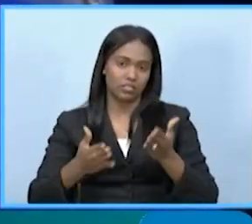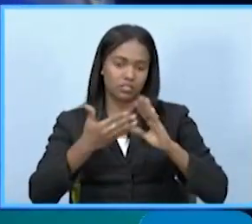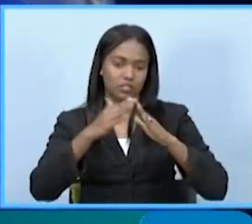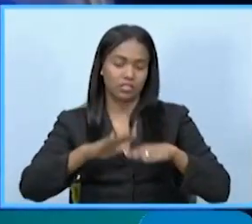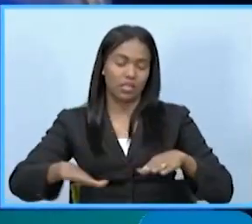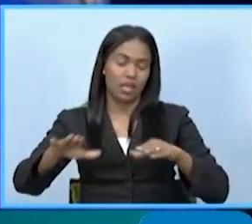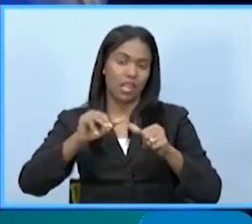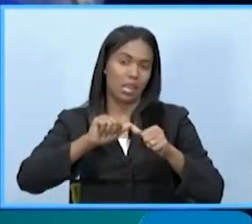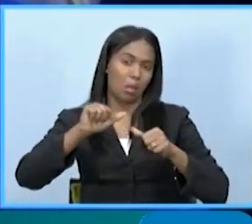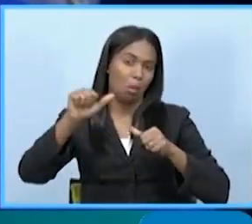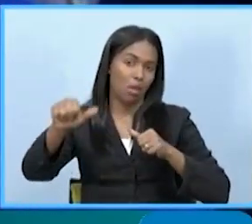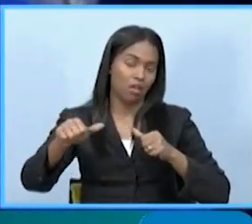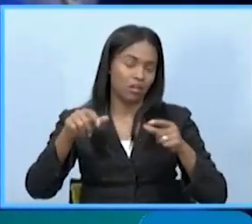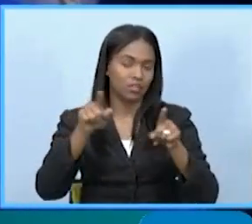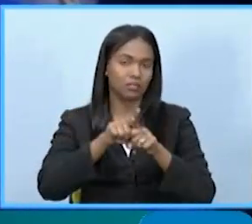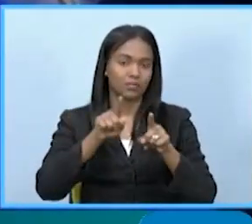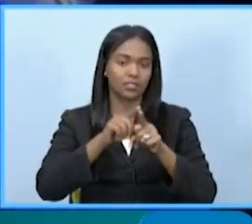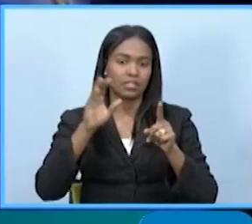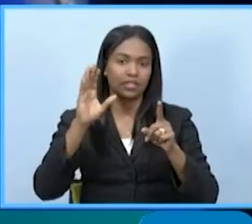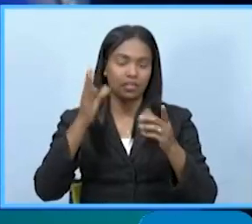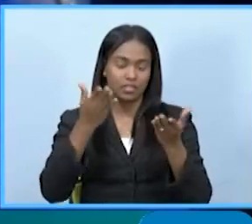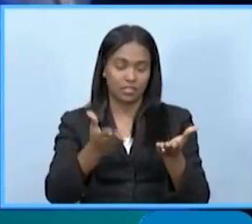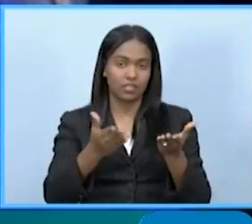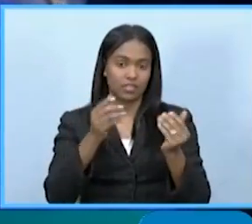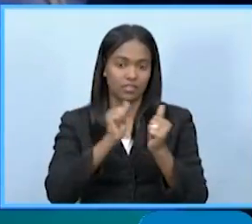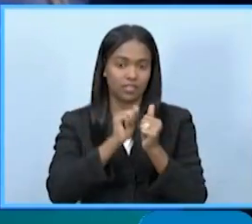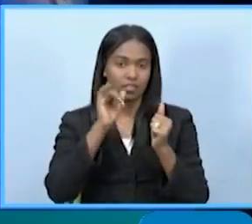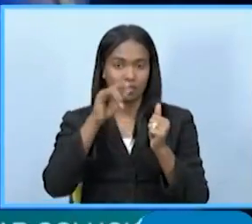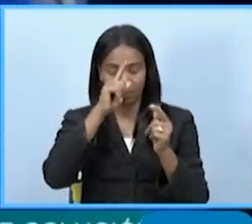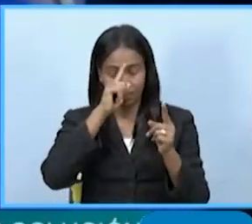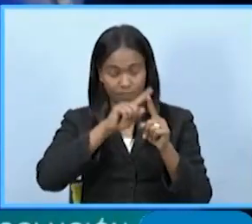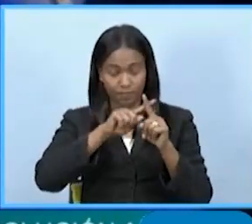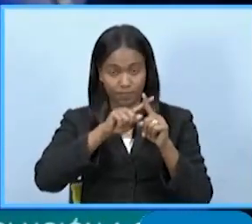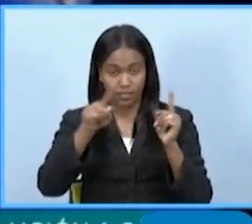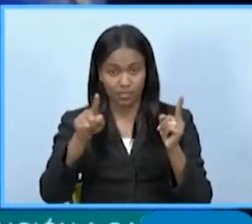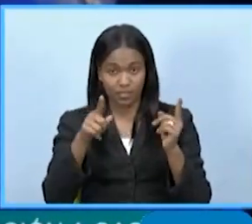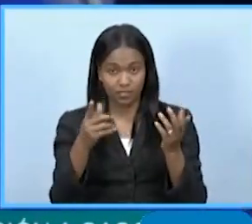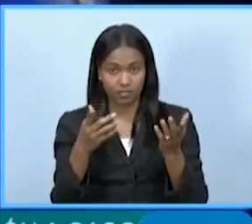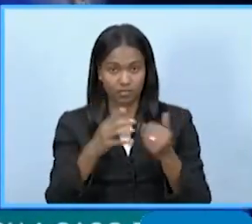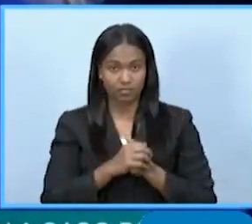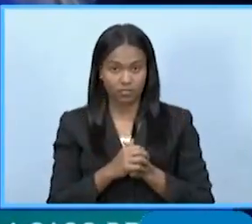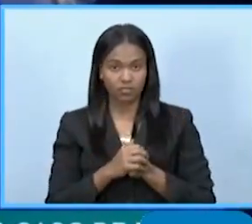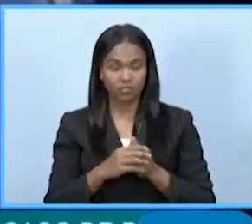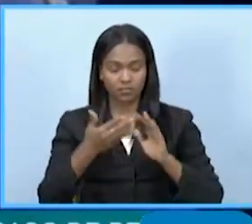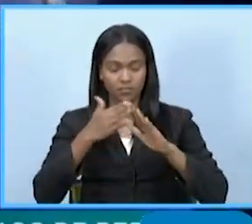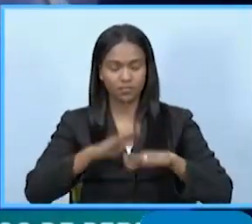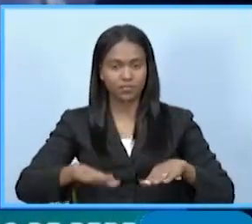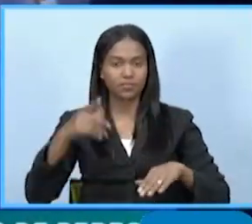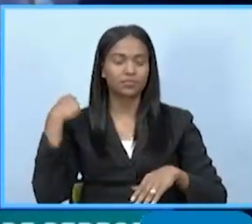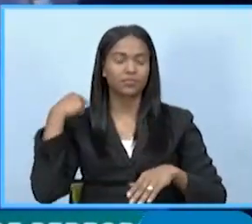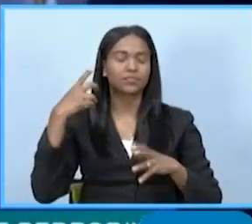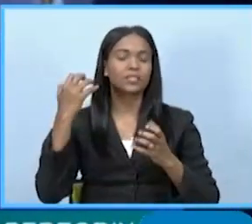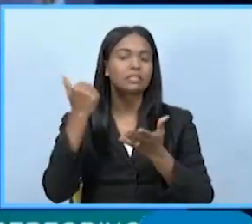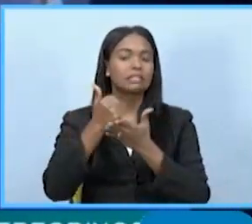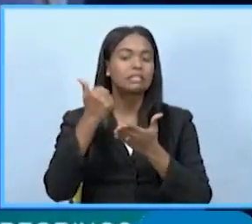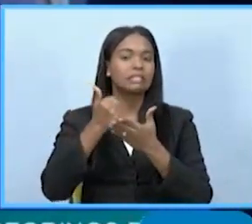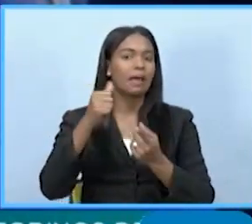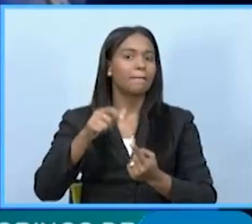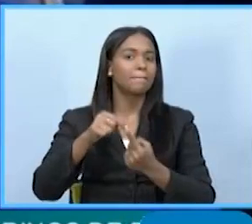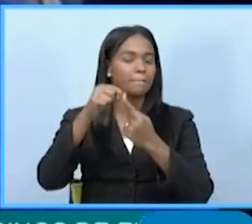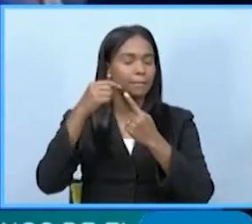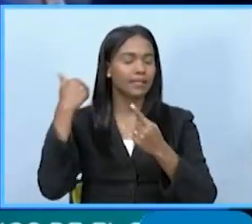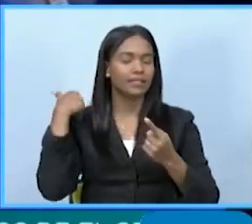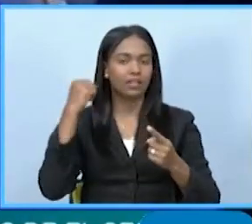barrios marginados y también en la clase media, pero dentro de los sectores que queremos impactar de manera especial